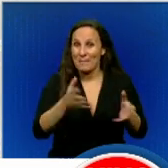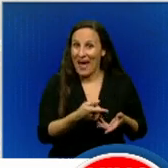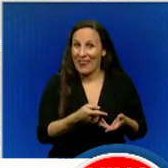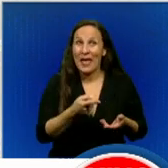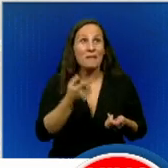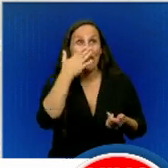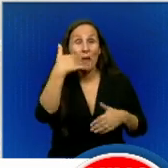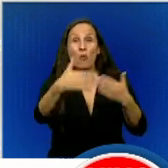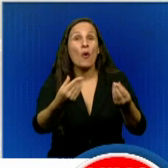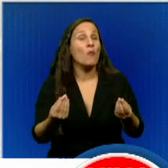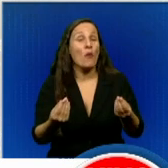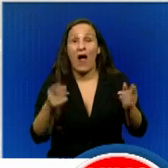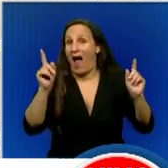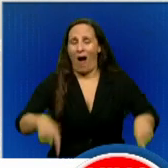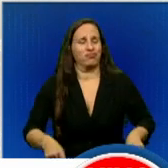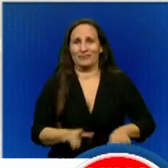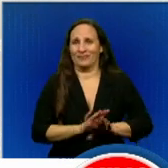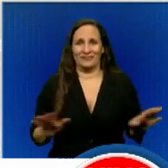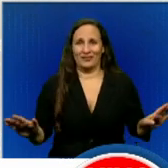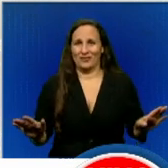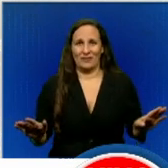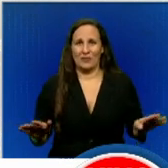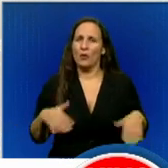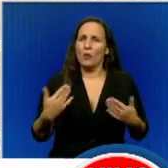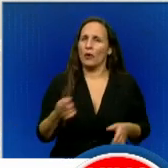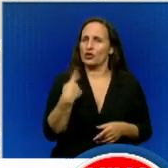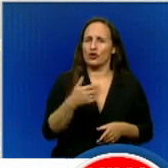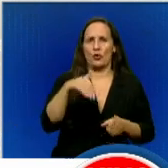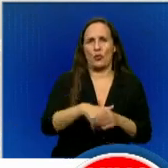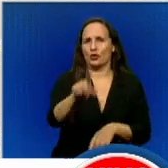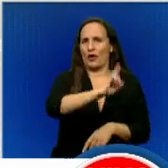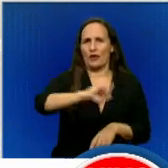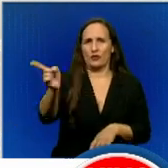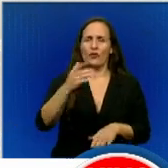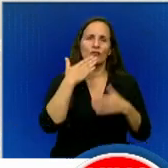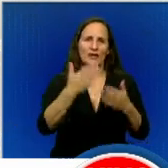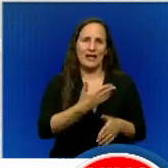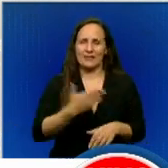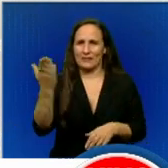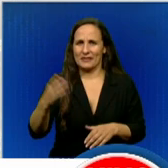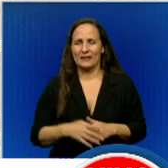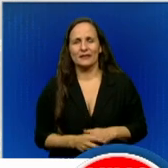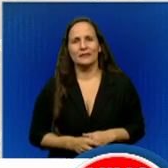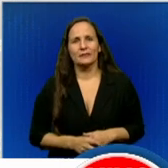menor idea de cuál va a ser y es por esa razón que nosotros no le acompañamos presidente gracias